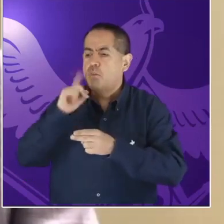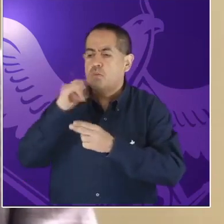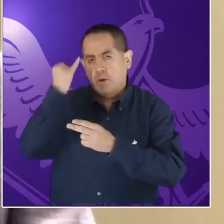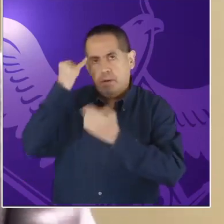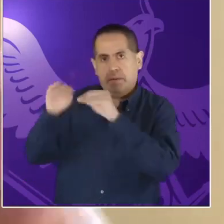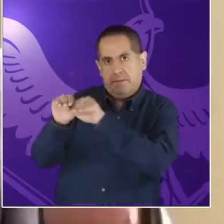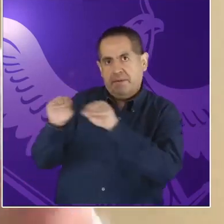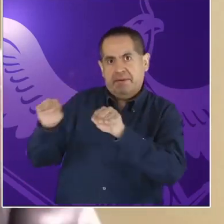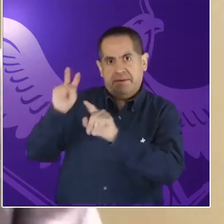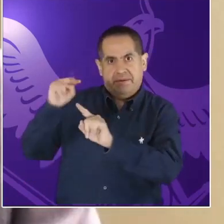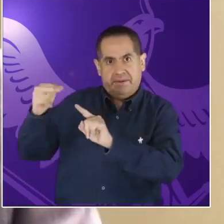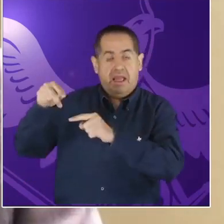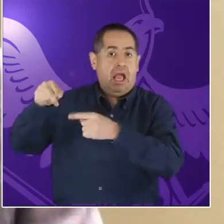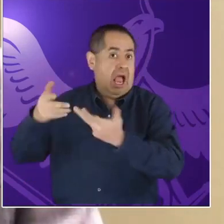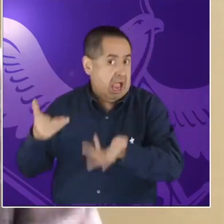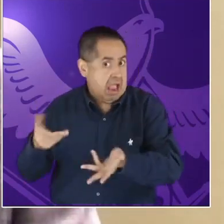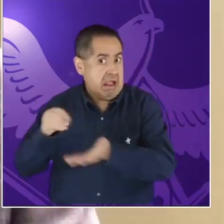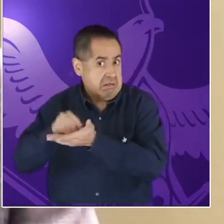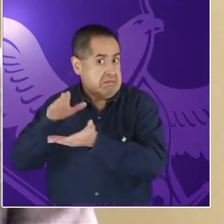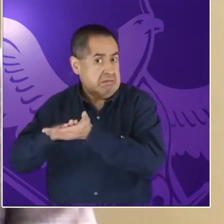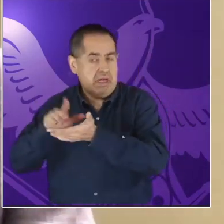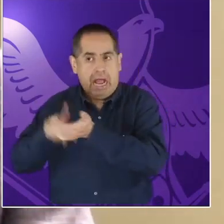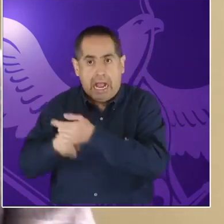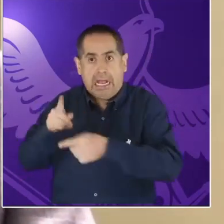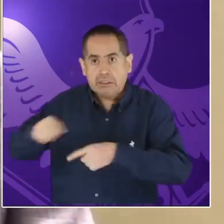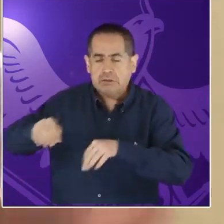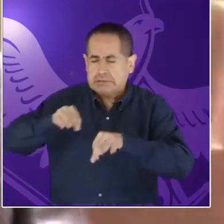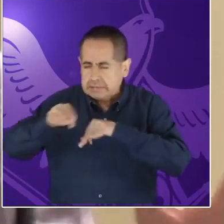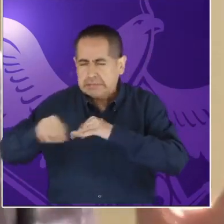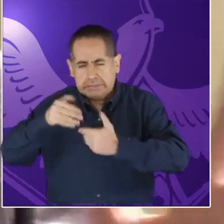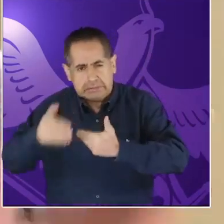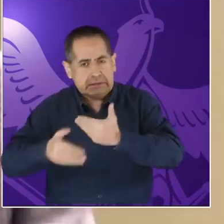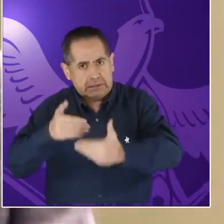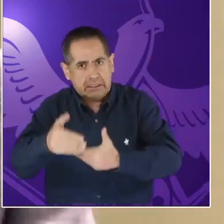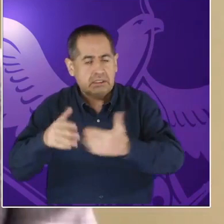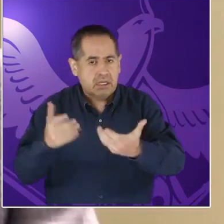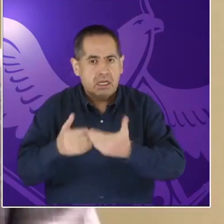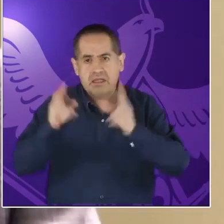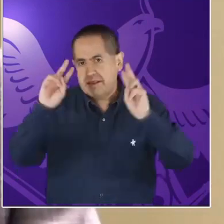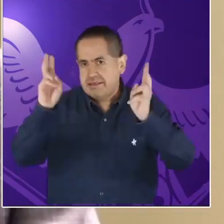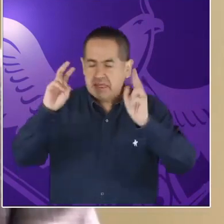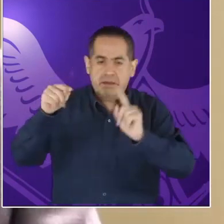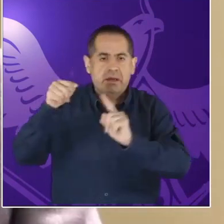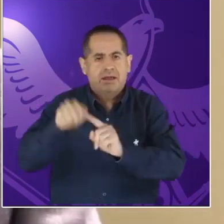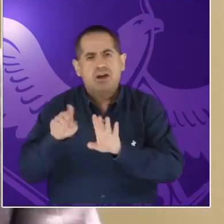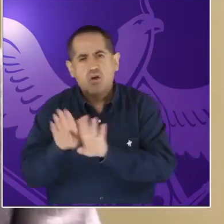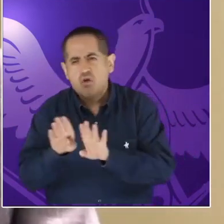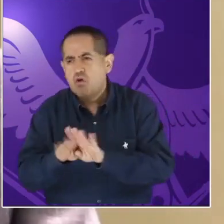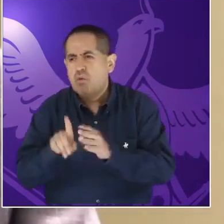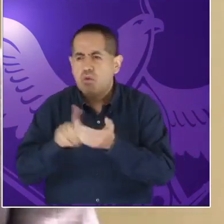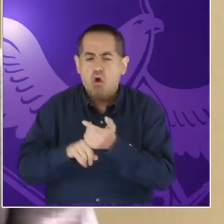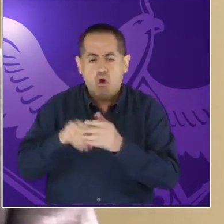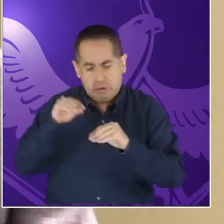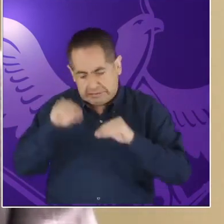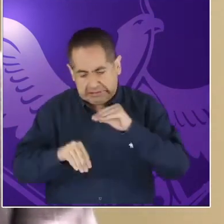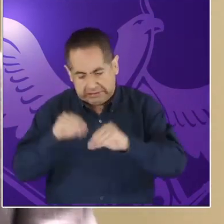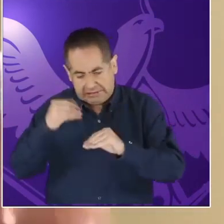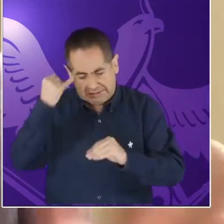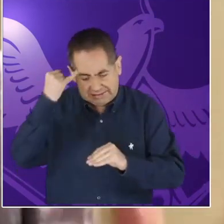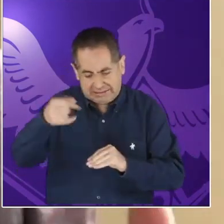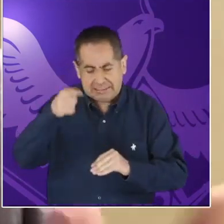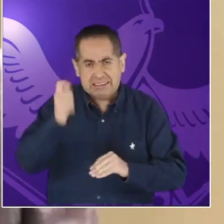género desde hace tiempo, el que haya una unidad de género que ha trabajado durante muchos años en el tema de cómo